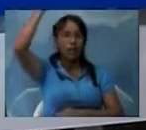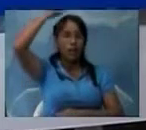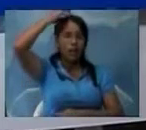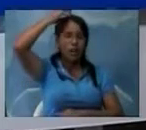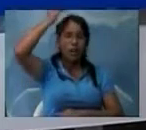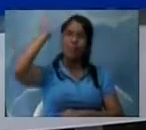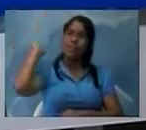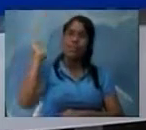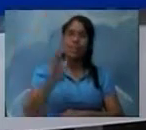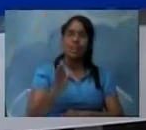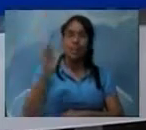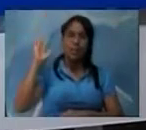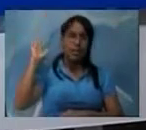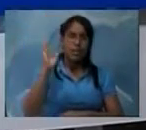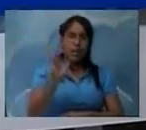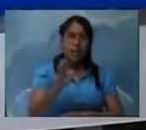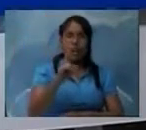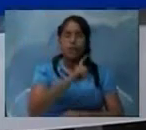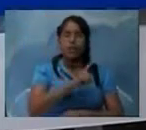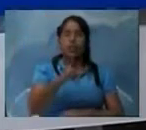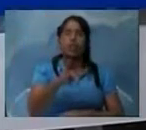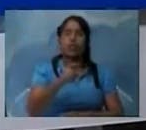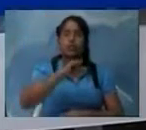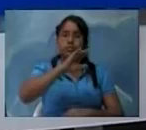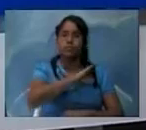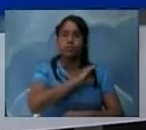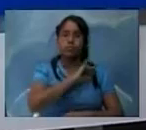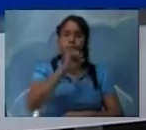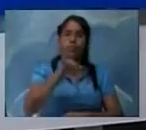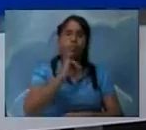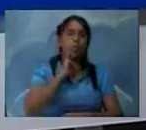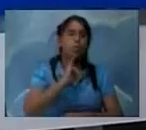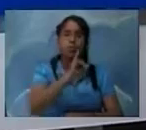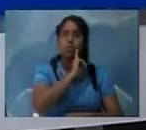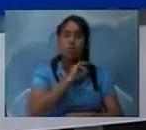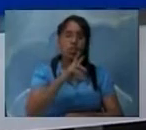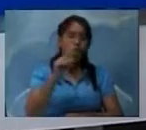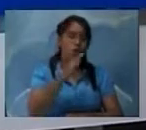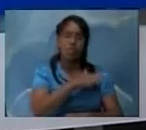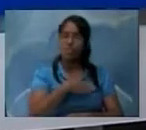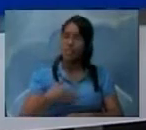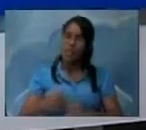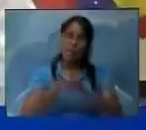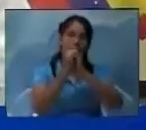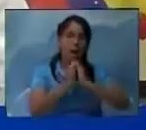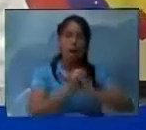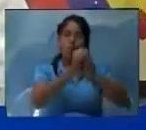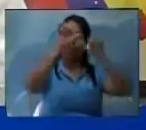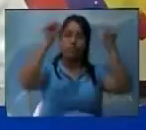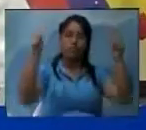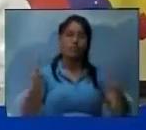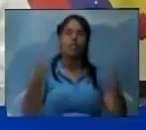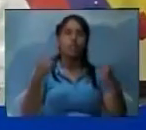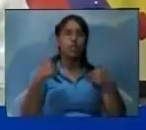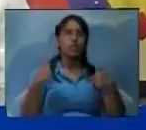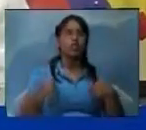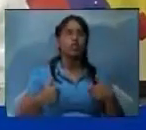delante del rey. Tráiganme a esos judíos que no quieren adorar la estatua que yo